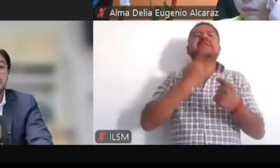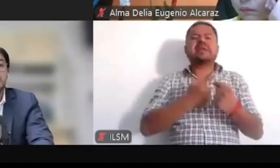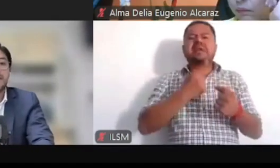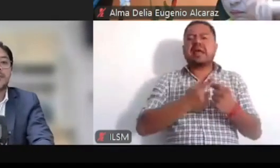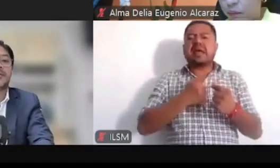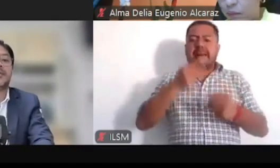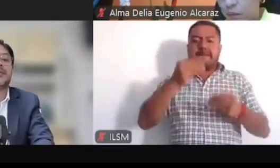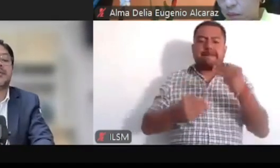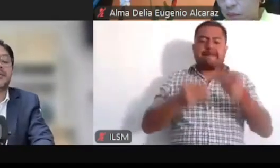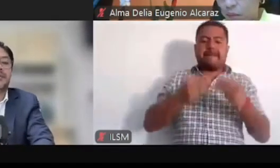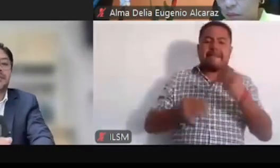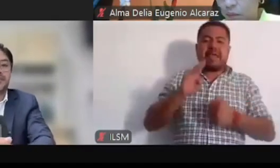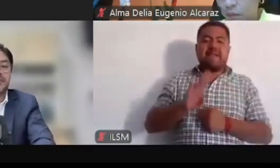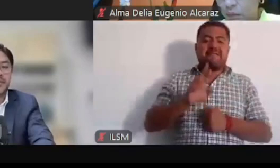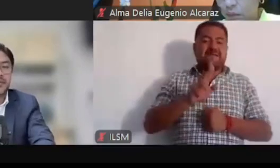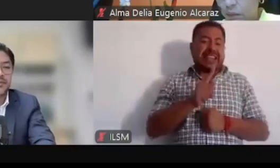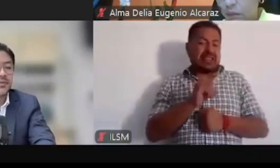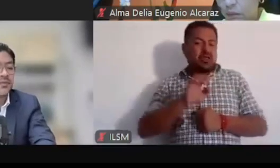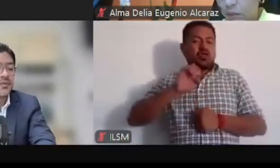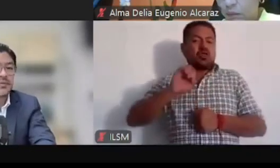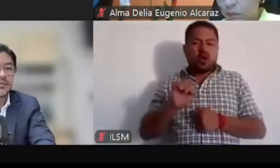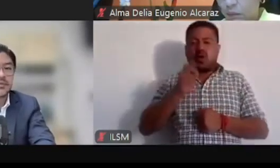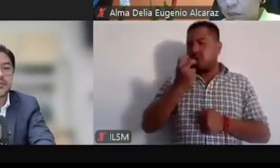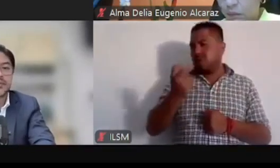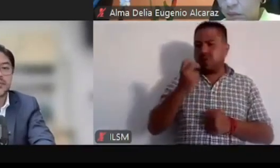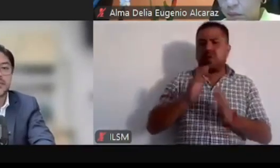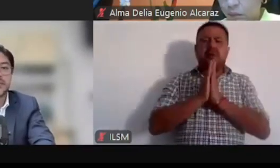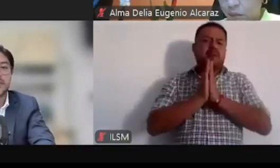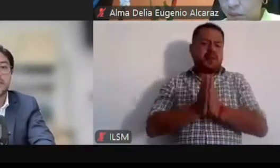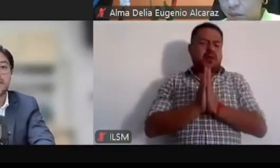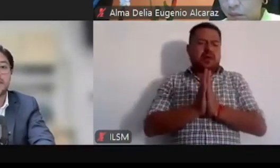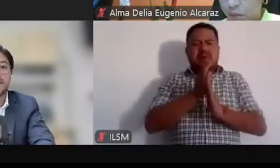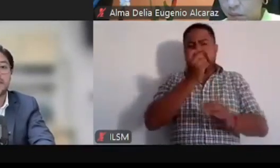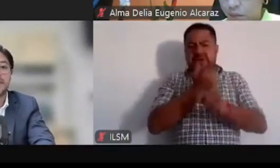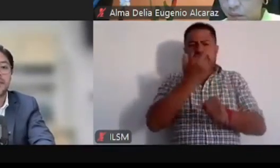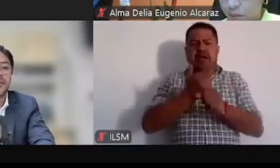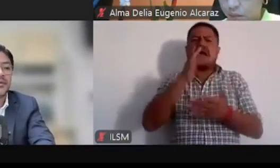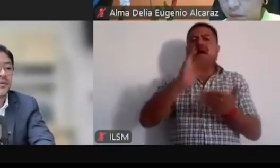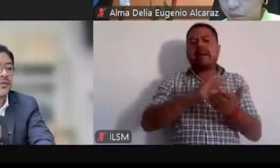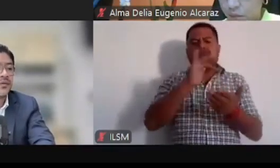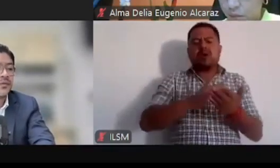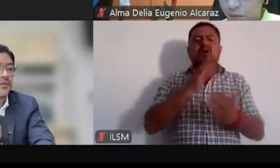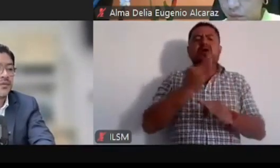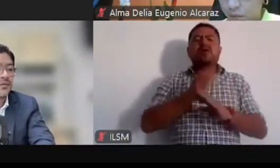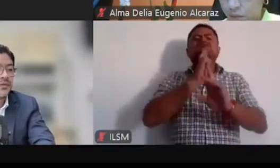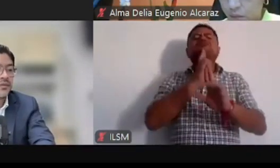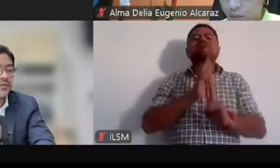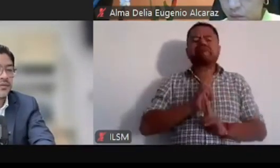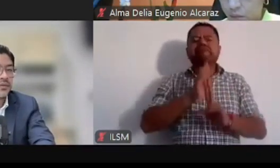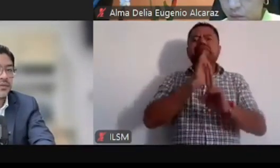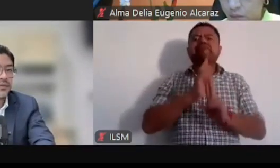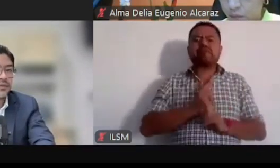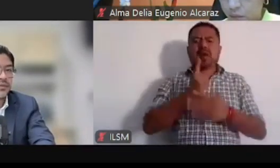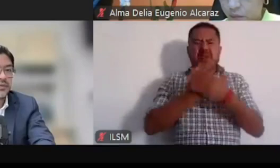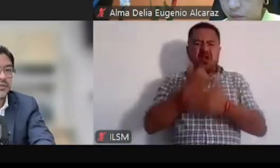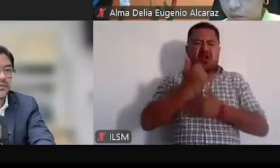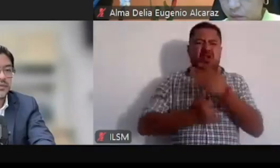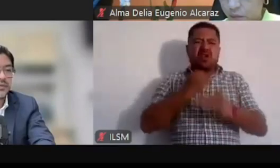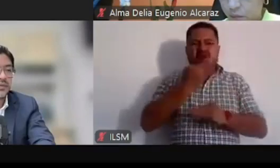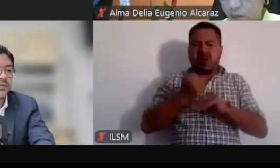la magistrada inda Rosa Delgado Brito por lo tanto les Solicito secretario nos apoye con la cuenta y los resolutivos del proyecto que